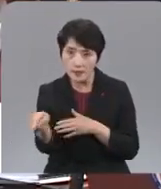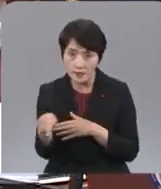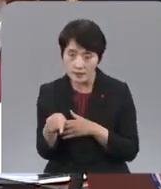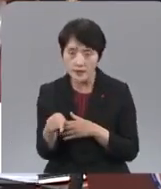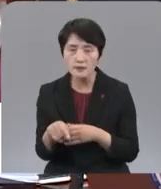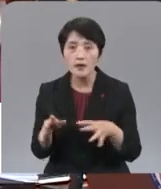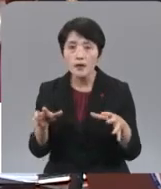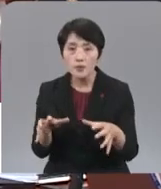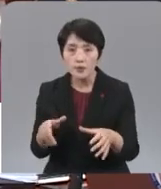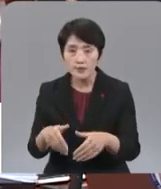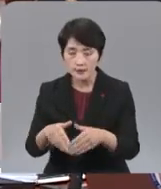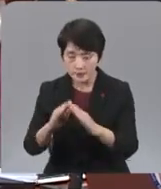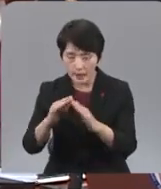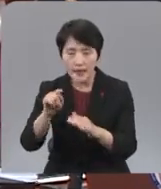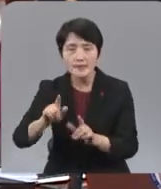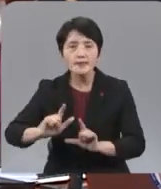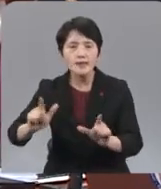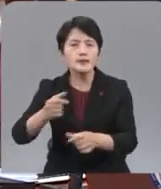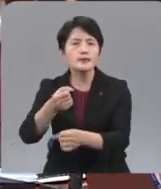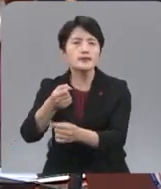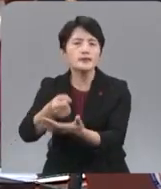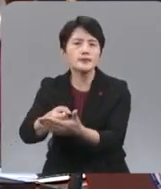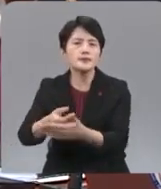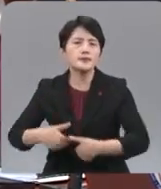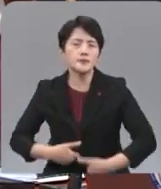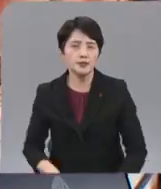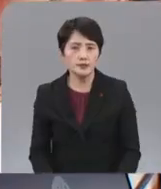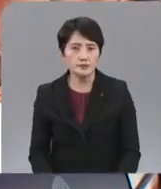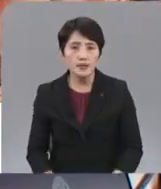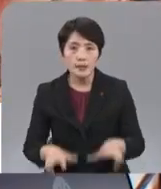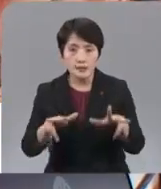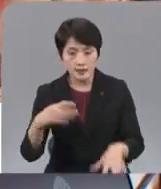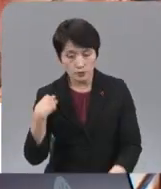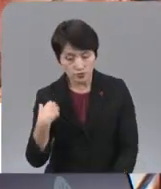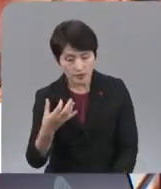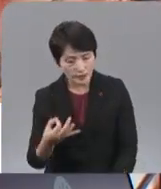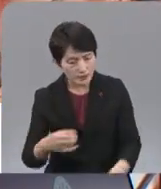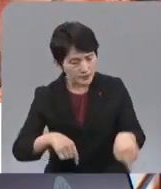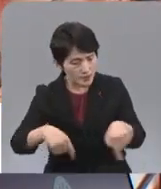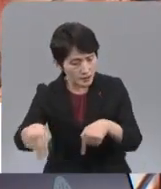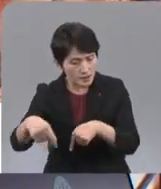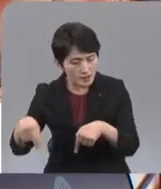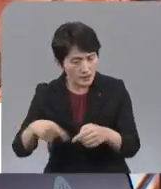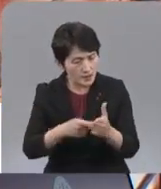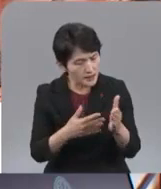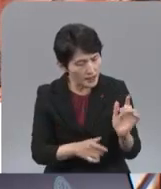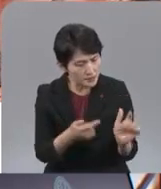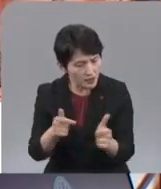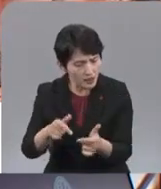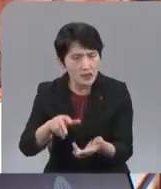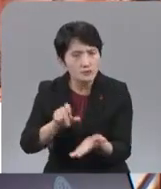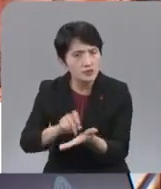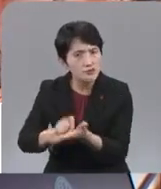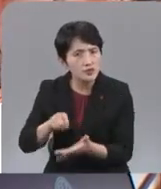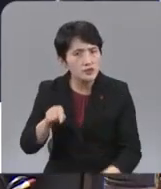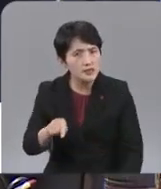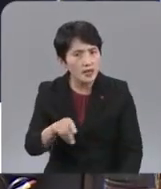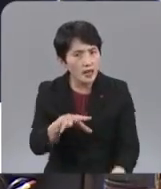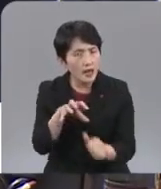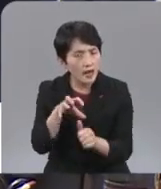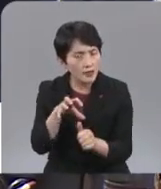son dos países distintos y hostiles entre sí jun censuró sus palabras por ir contra la historia y negar la raíz común que ambos pueblos